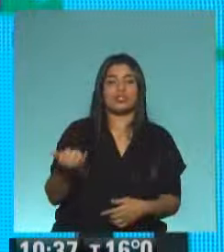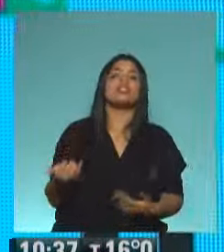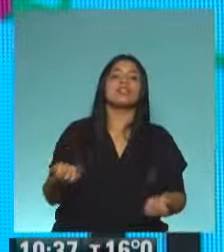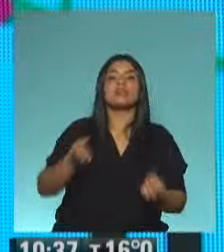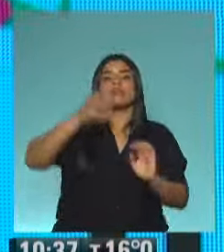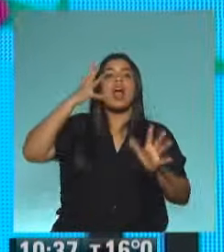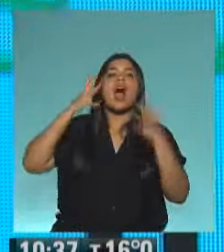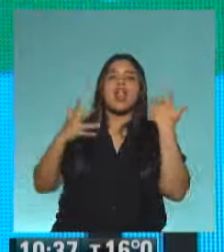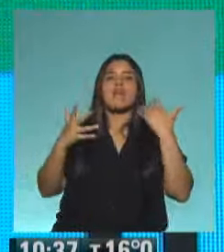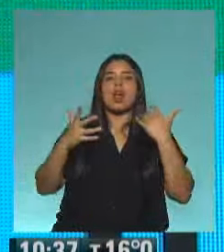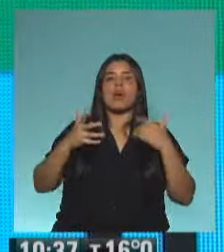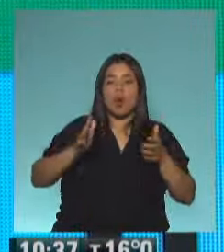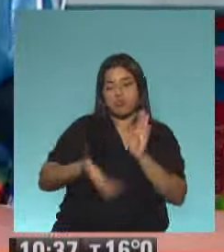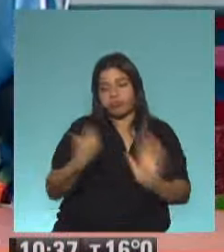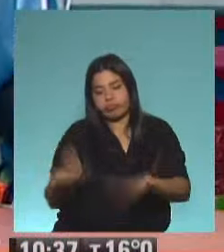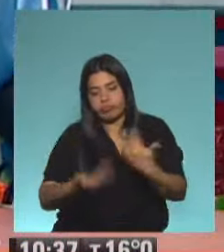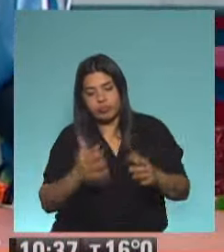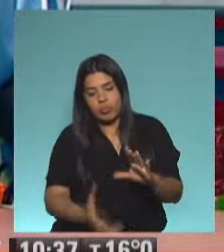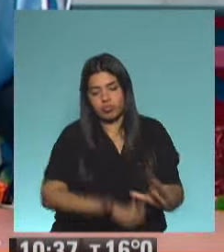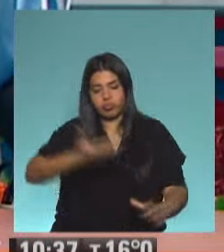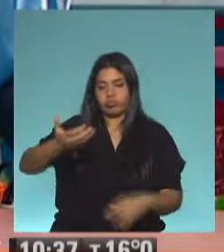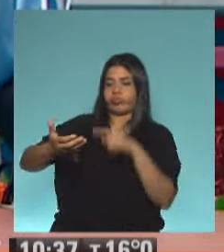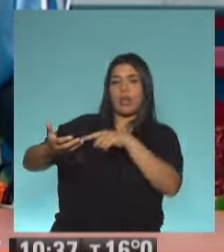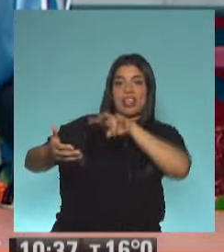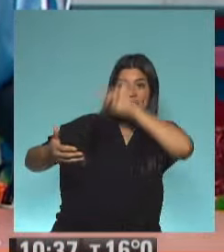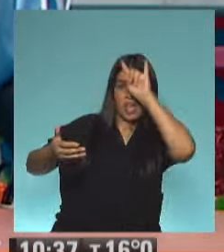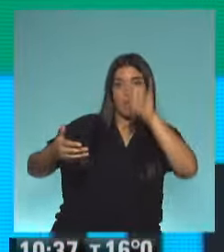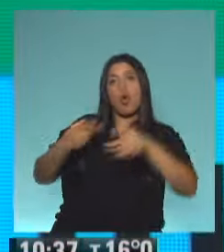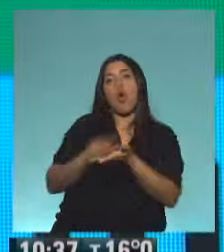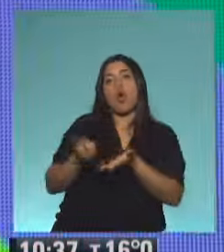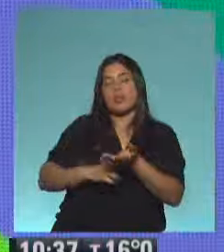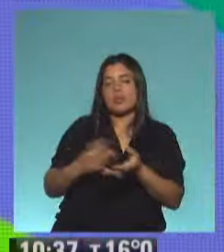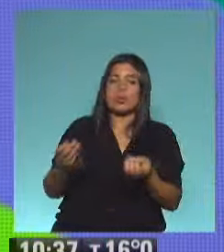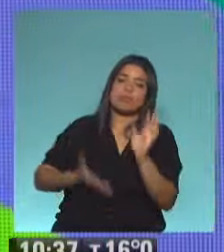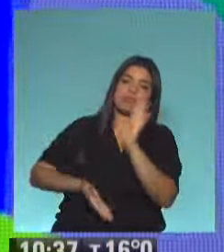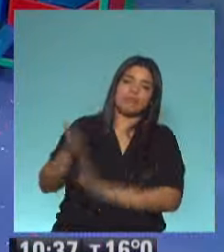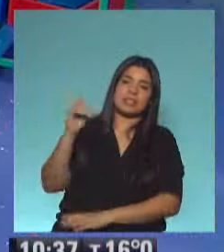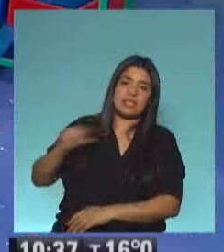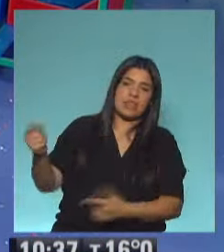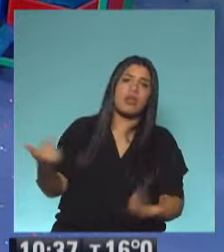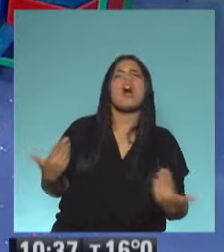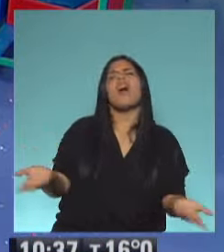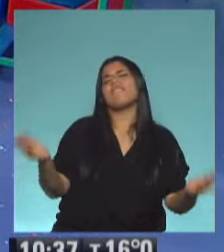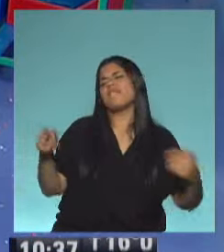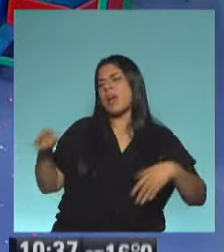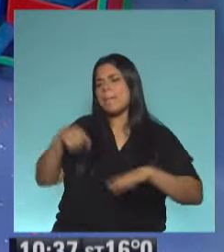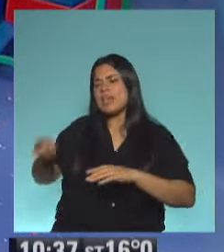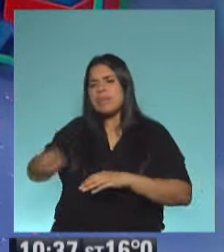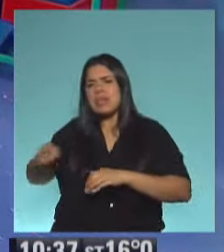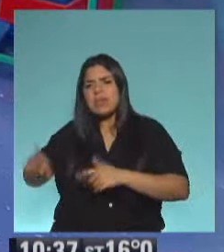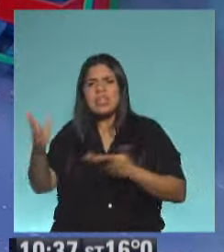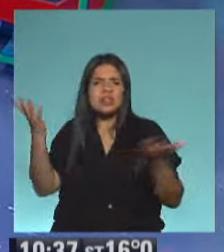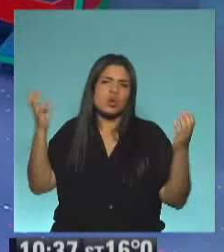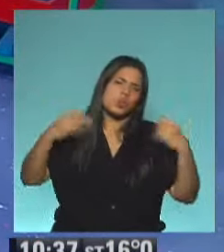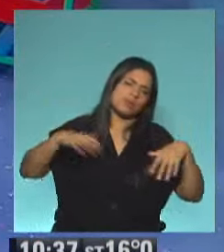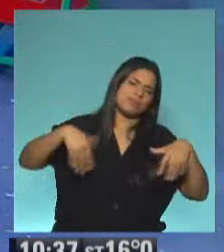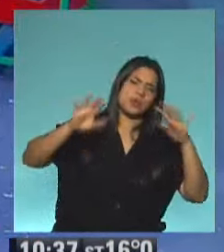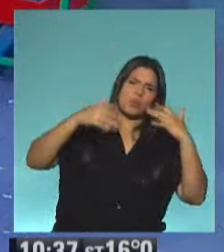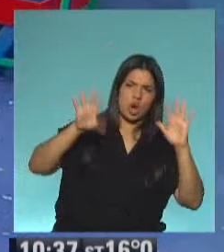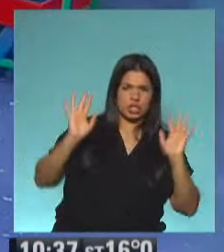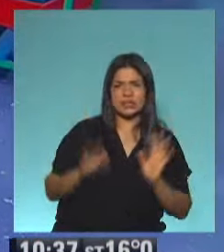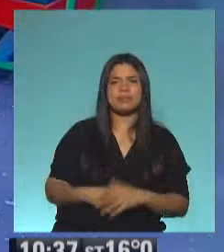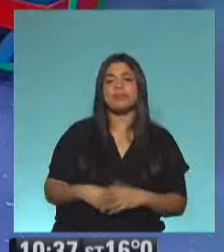volvemos a festejar. Y festejamos. Gracias por venir. Chao. Gracias. Ahí se fue. Ay, nos hace pis en la puerta. No, bueno. Bueno, no es,